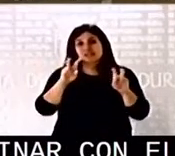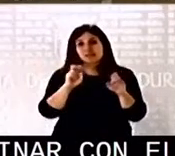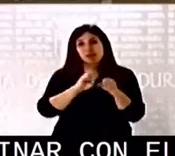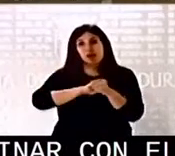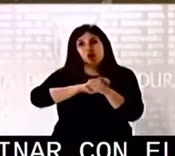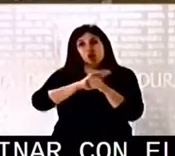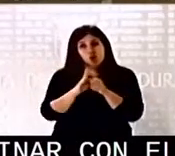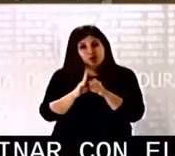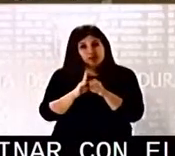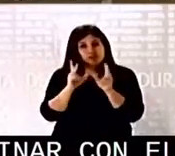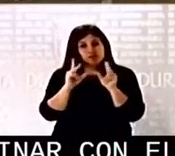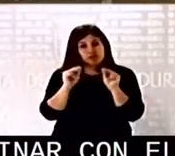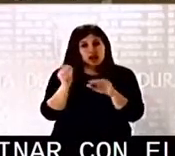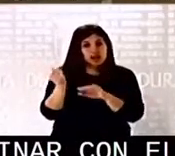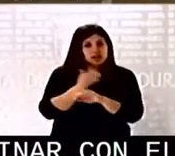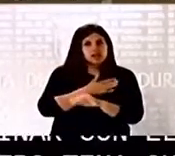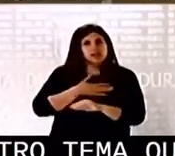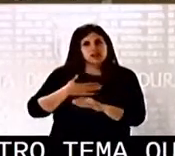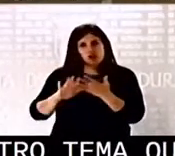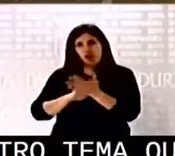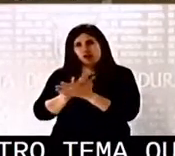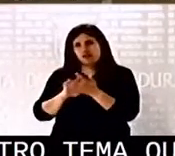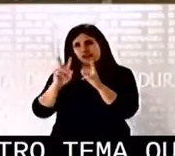abordar otro tema que también